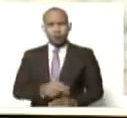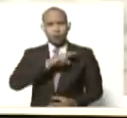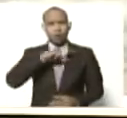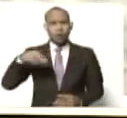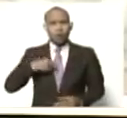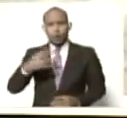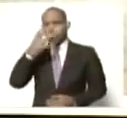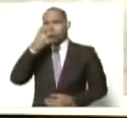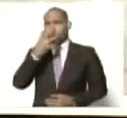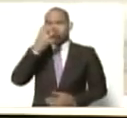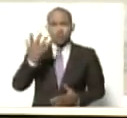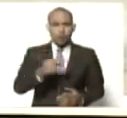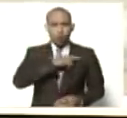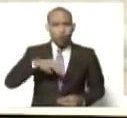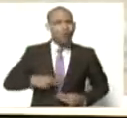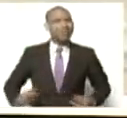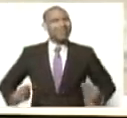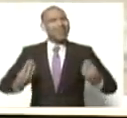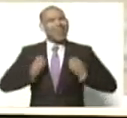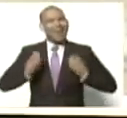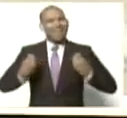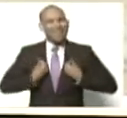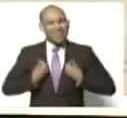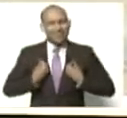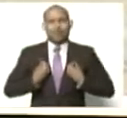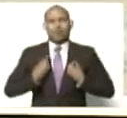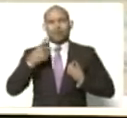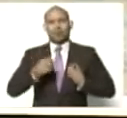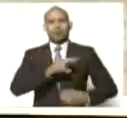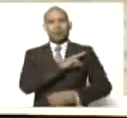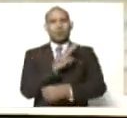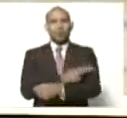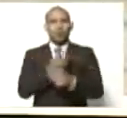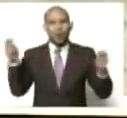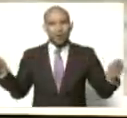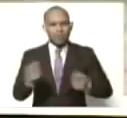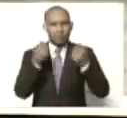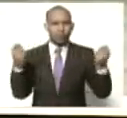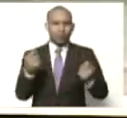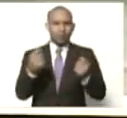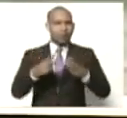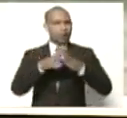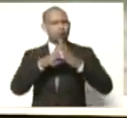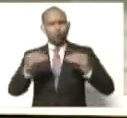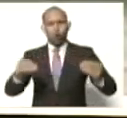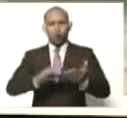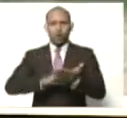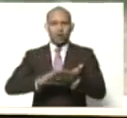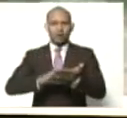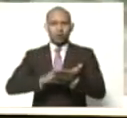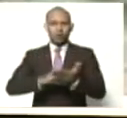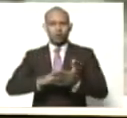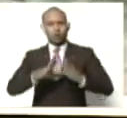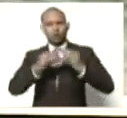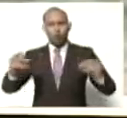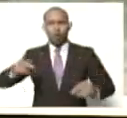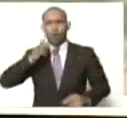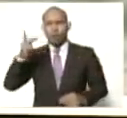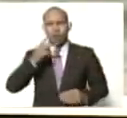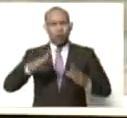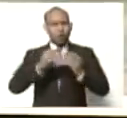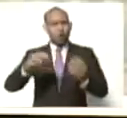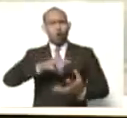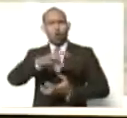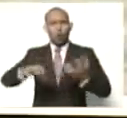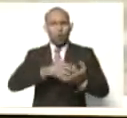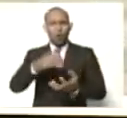oxígeno, nuestra vida. Es el poder popular. Para cualquier asunto, cualquier política, cualquier problema